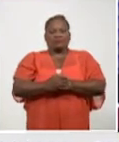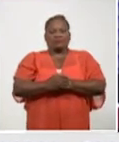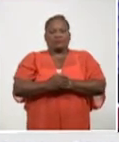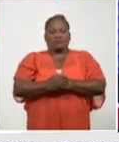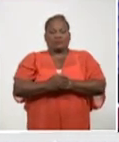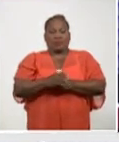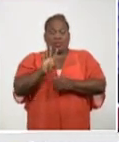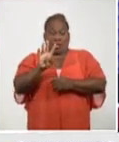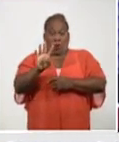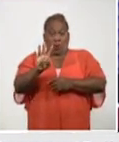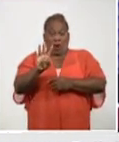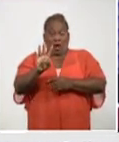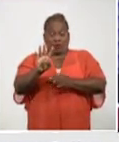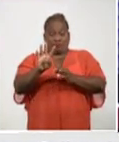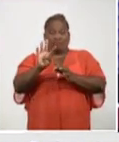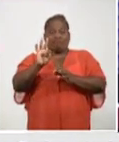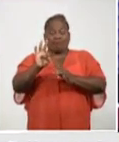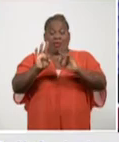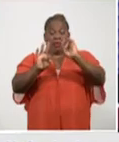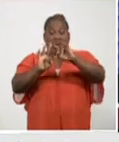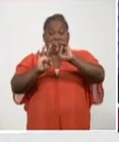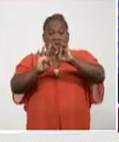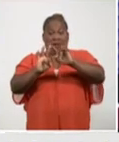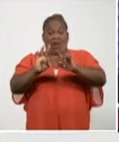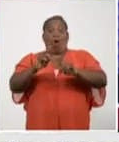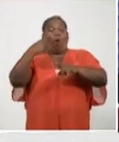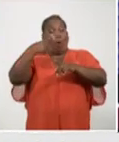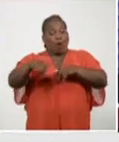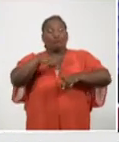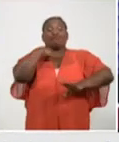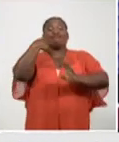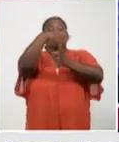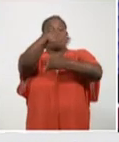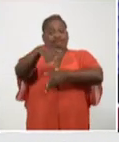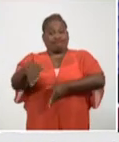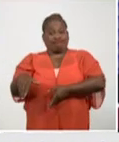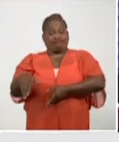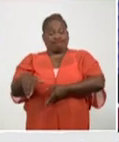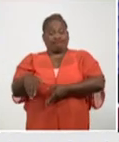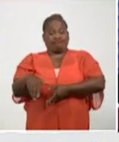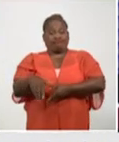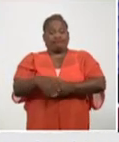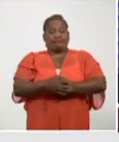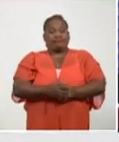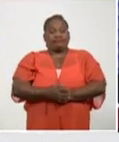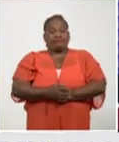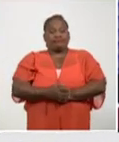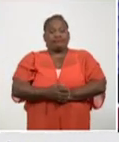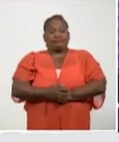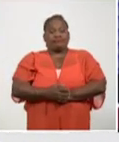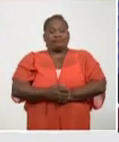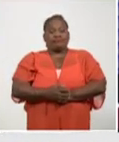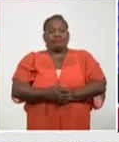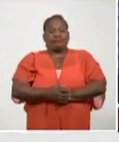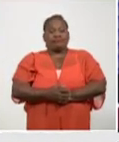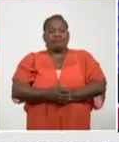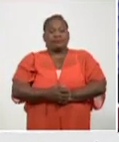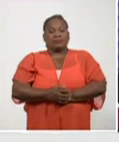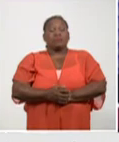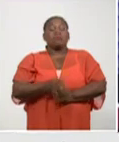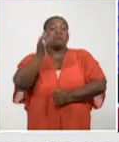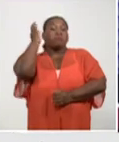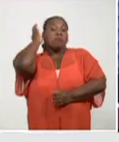El otro paciente que fallece en el día que informamos hoy, es otra paciente del